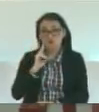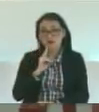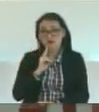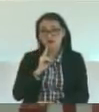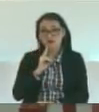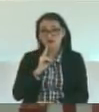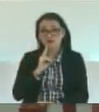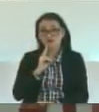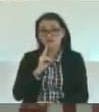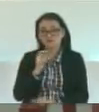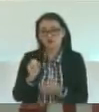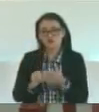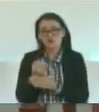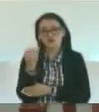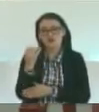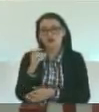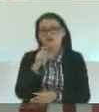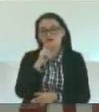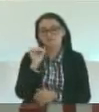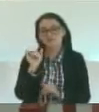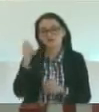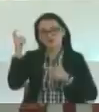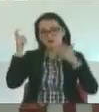encabezada, fundada por nuestro comandante Chávez.